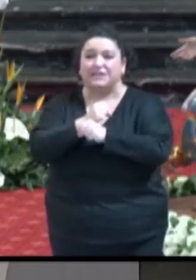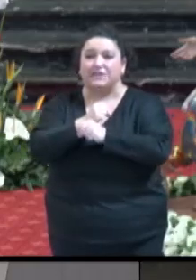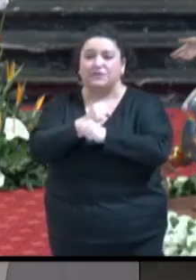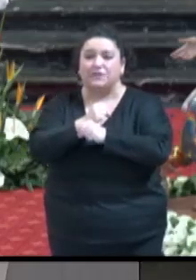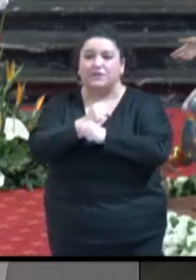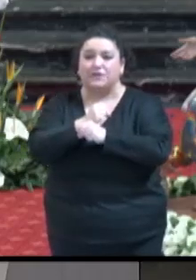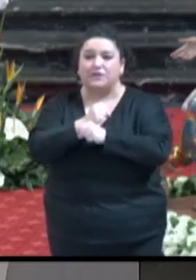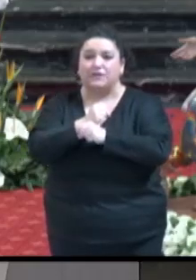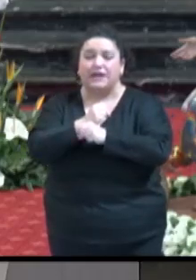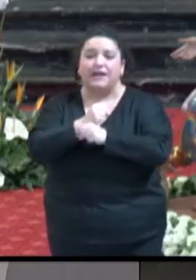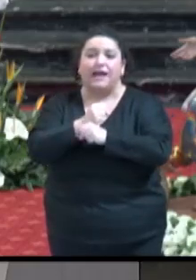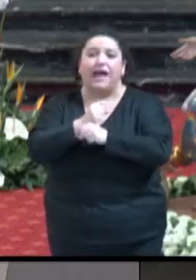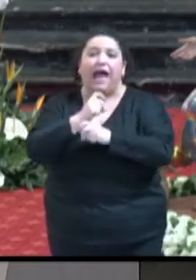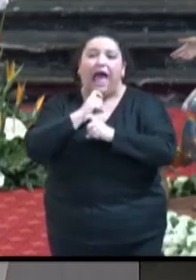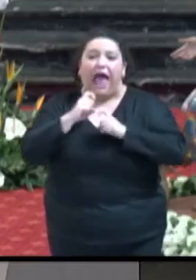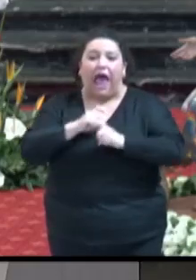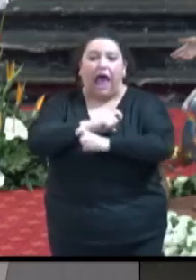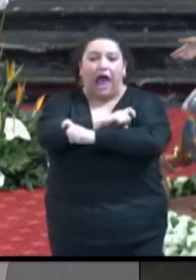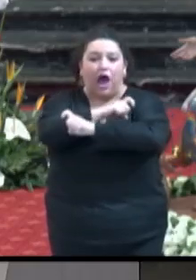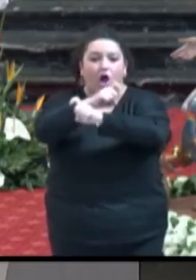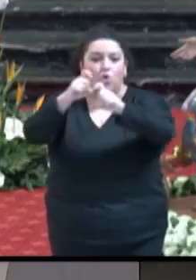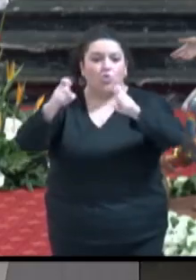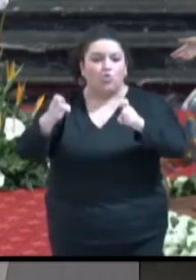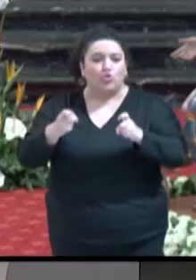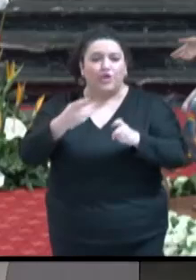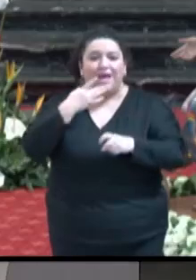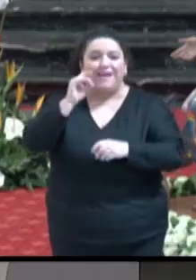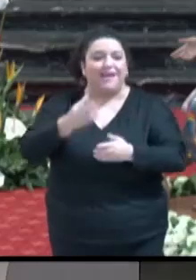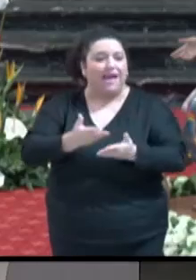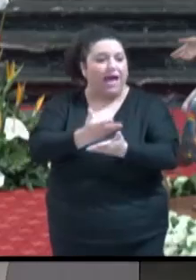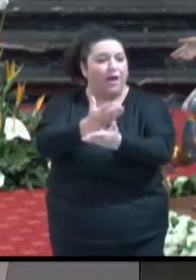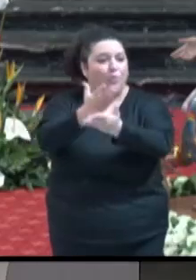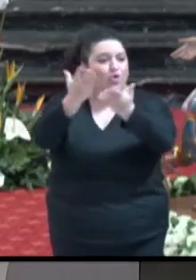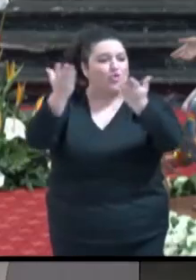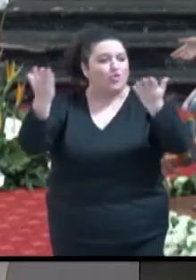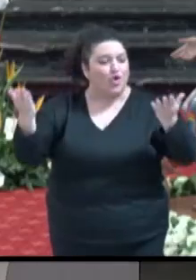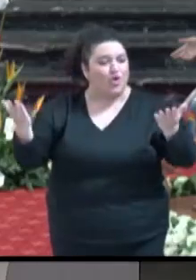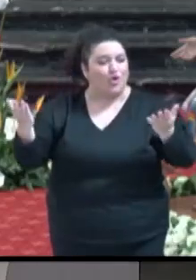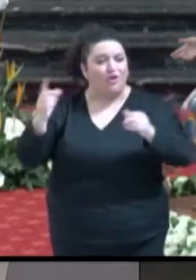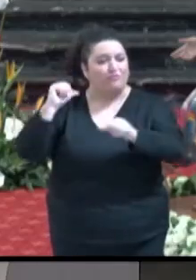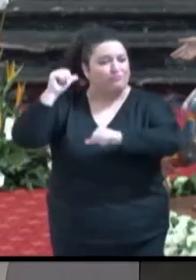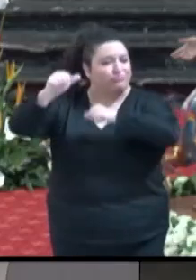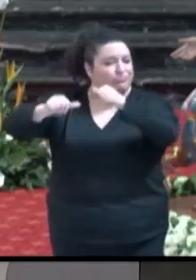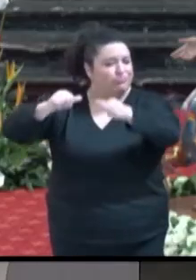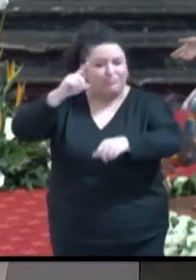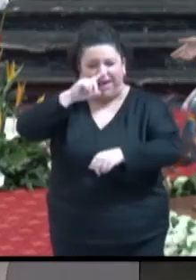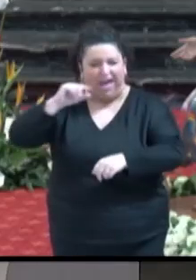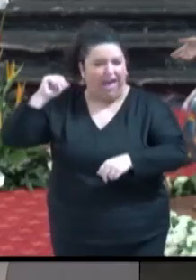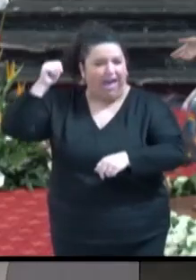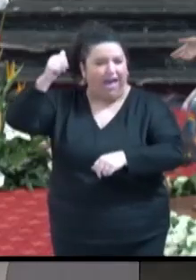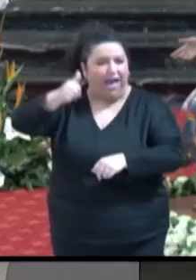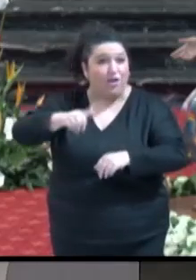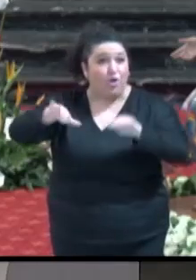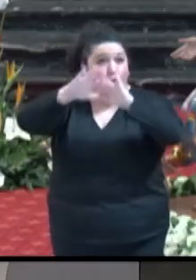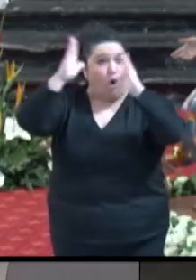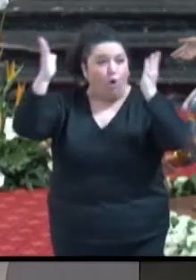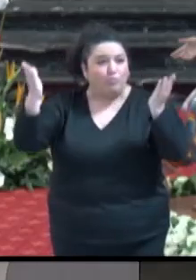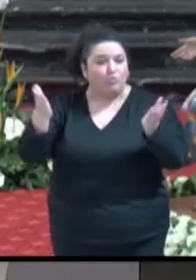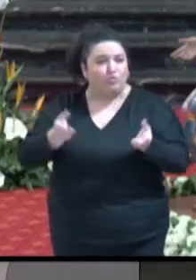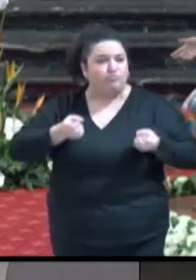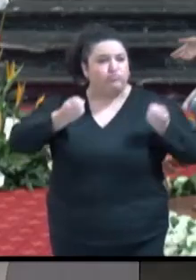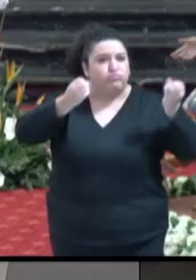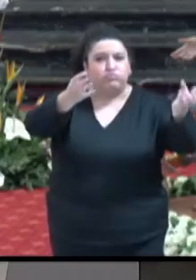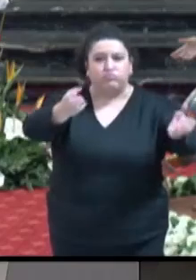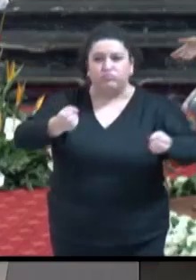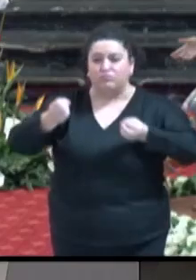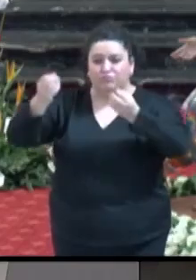ser anunciado todos los hombres de todos los tiempos y de todos los lugares de la Tierra